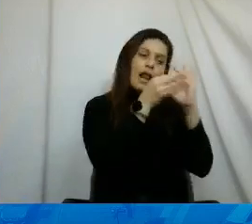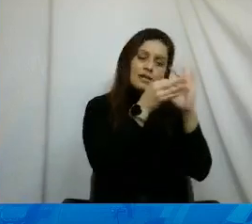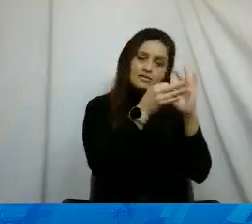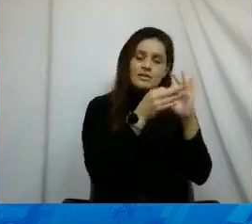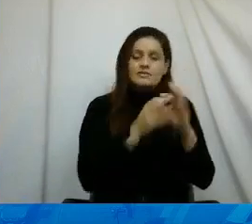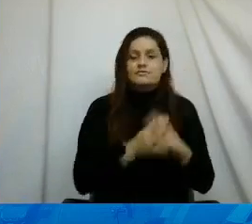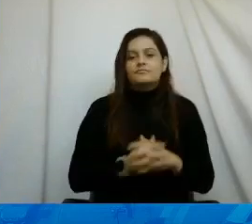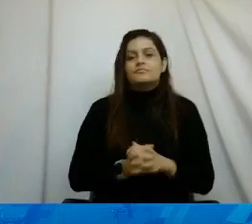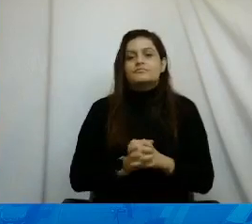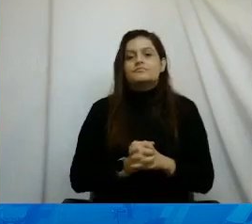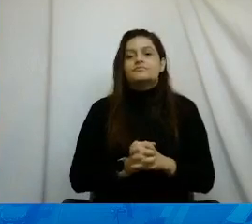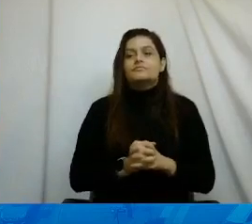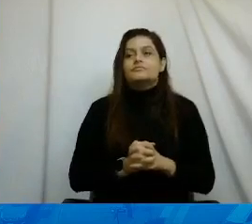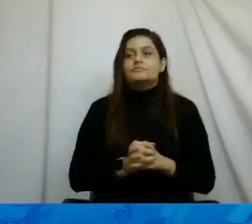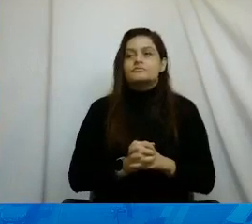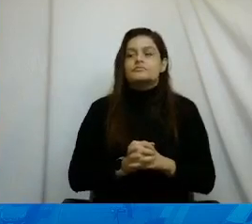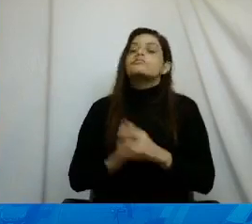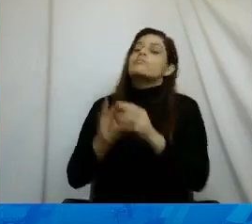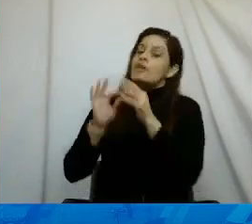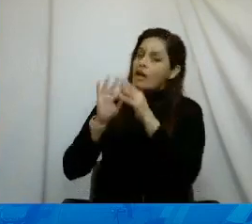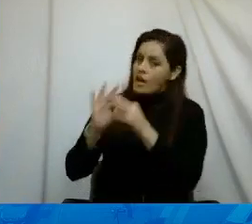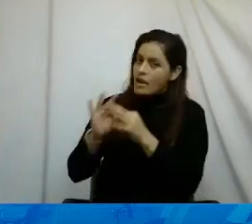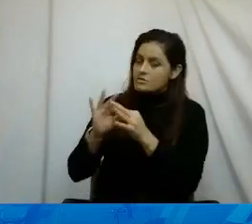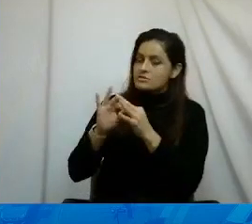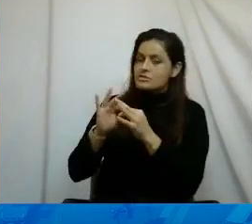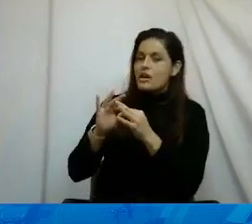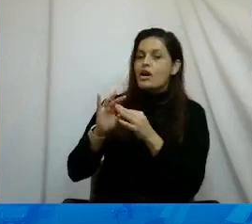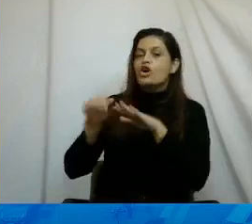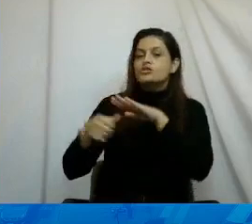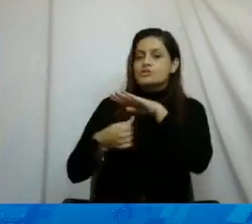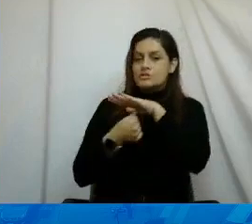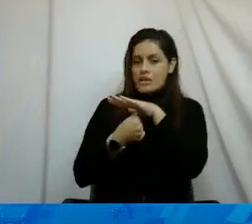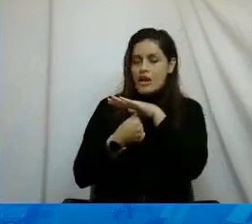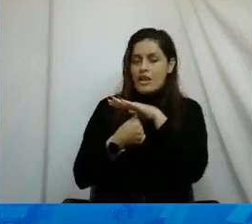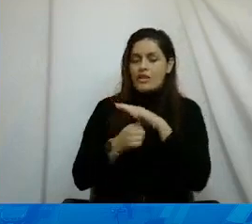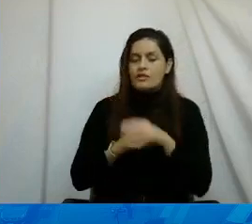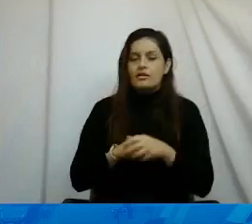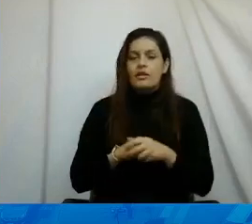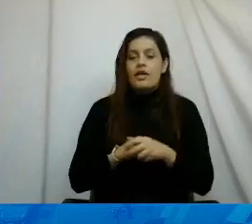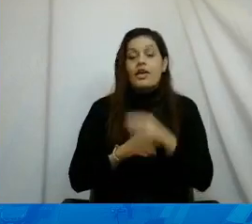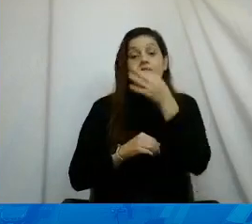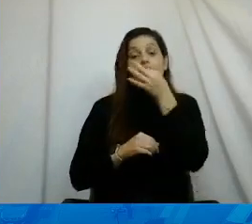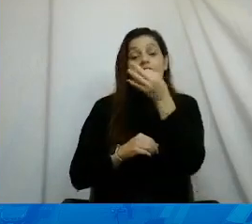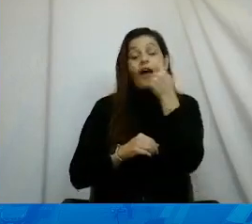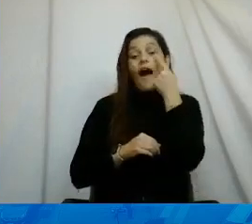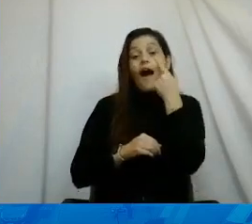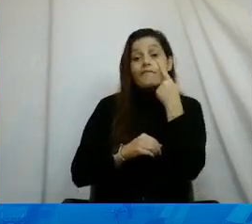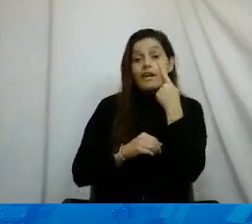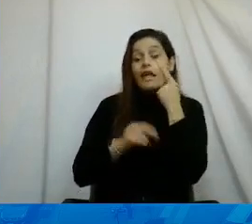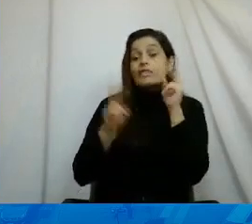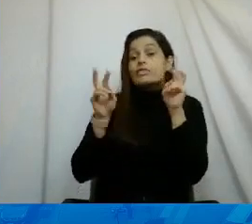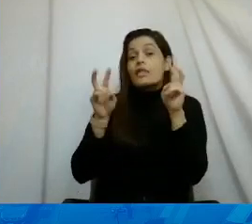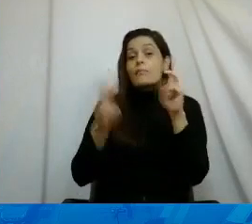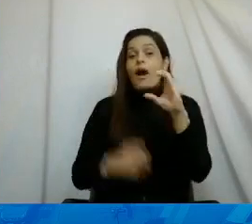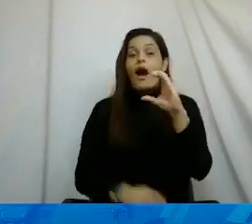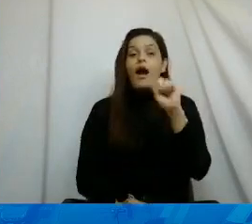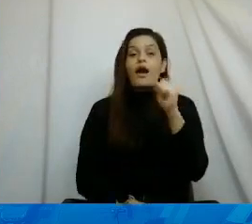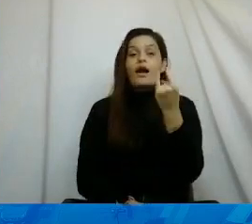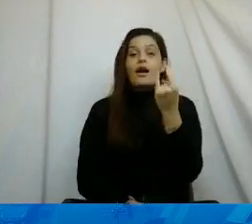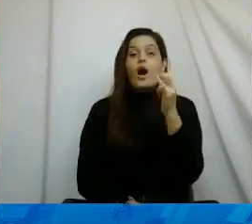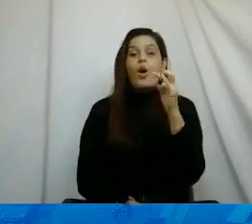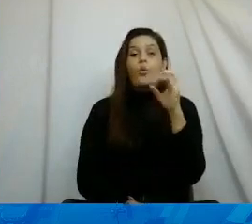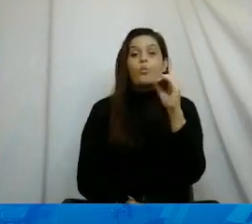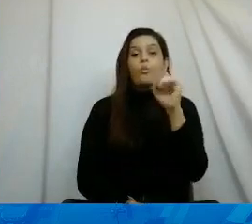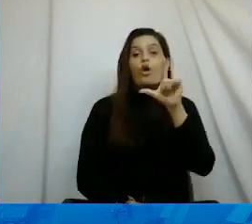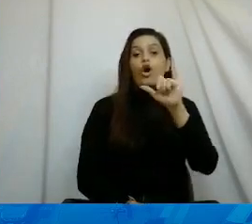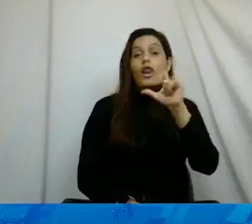también. Gracias, concejal. ¿Podría verse el tema de Caupolicán y otros puntos